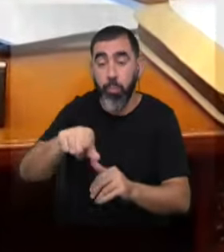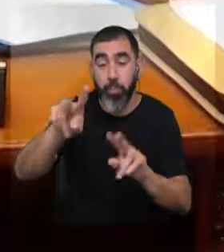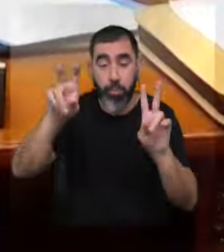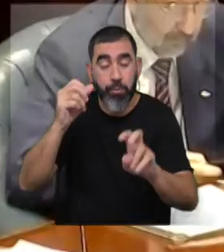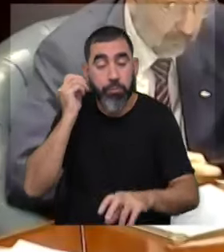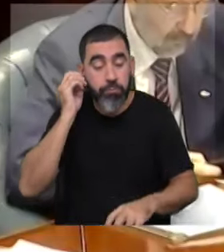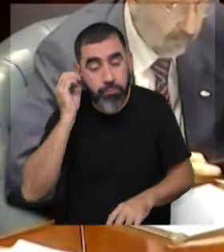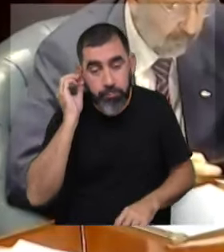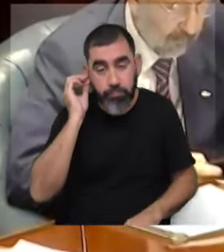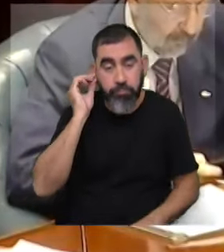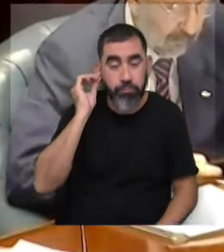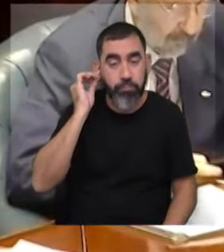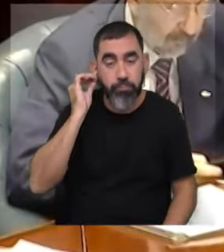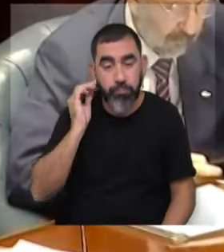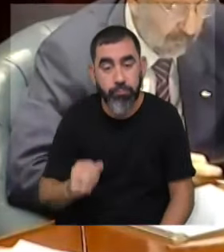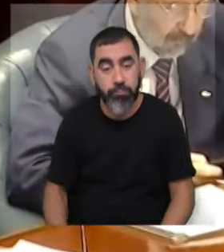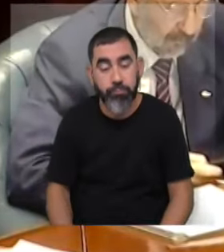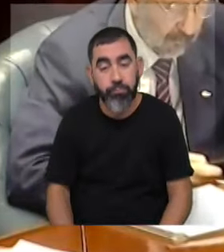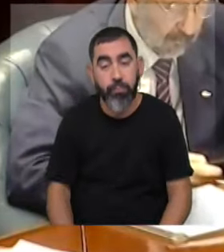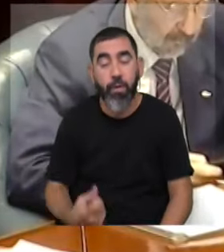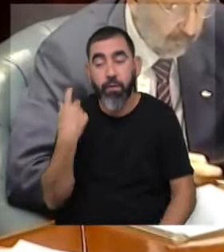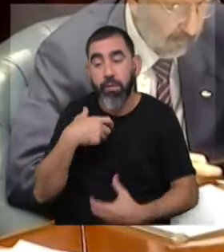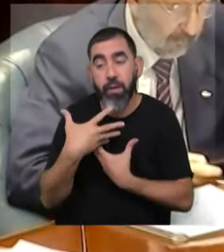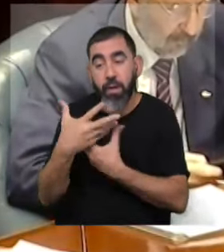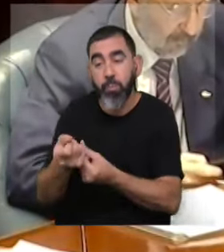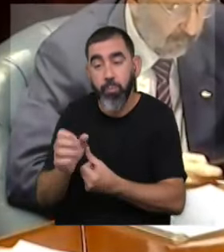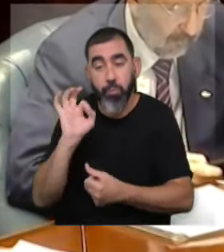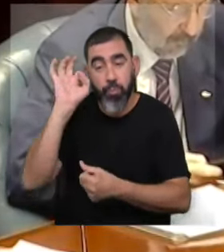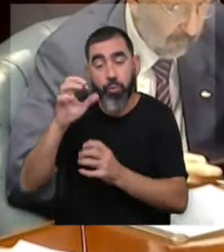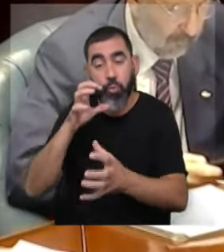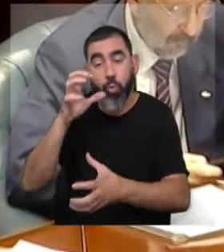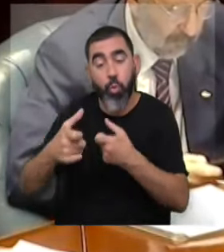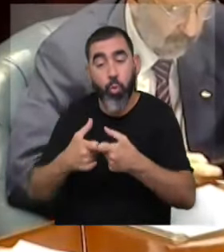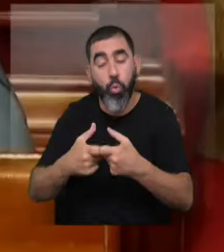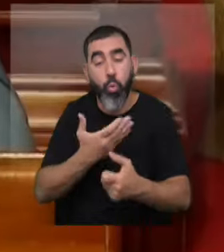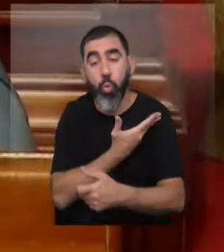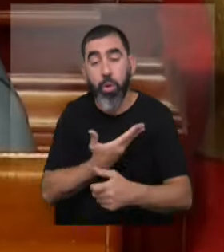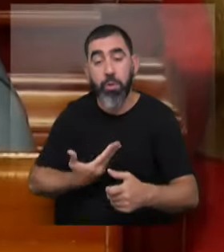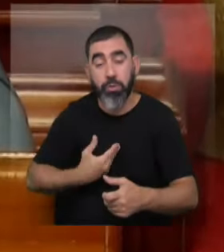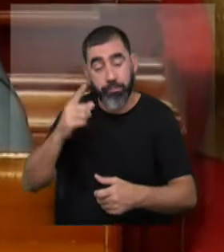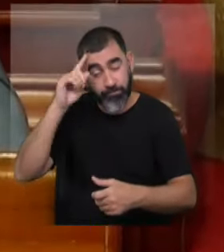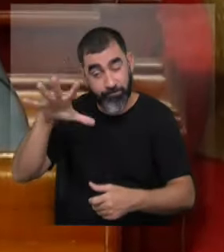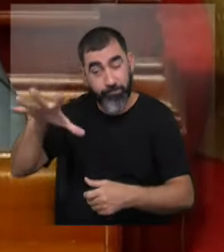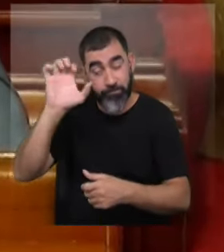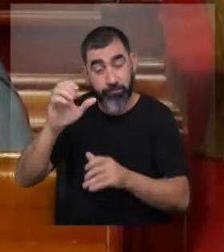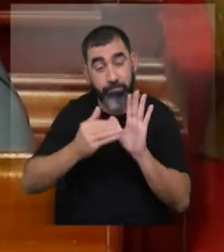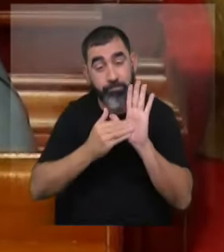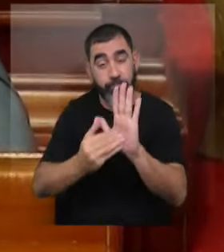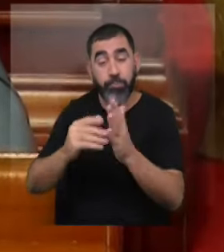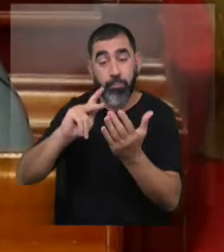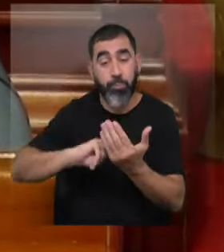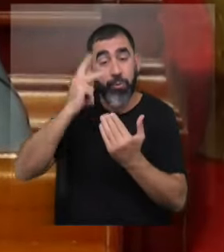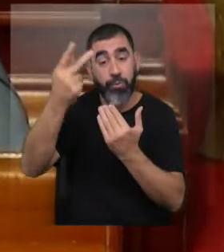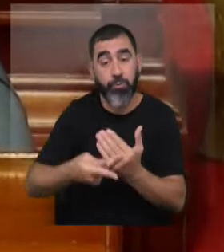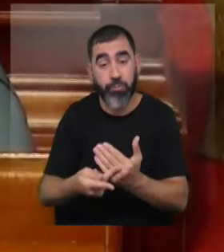definió como de derechos para todos. Respecto a la falta de apoyo de senadores de la coalición de gobierno, recordó que cuando presentó el proyecto